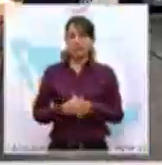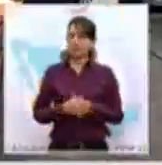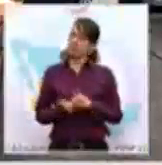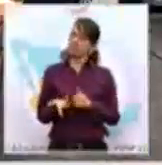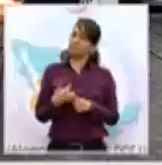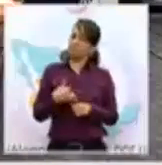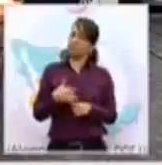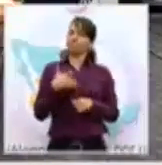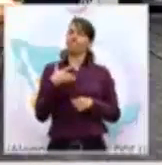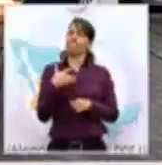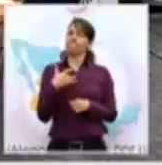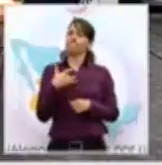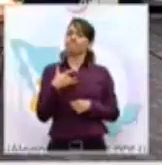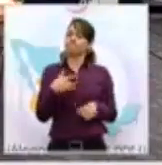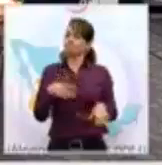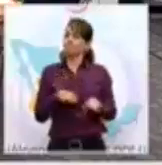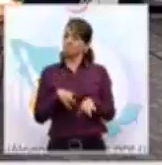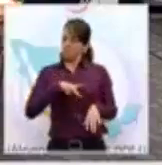mi hijo?